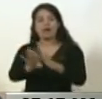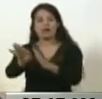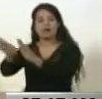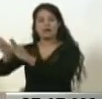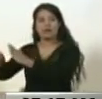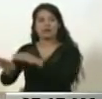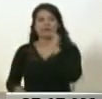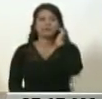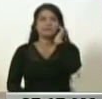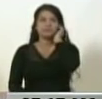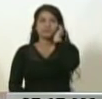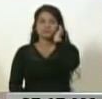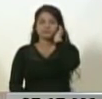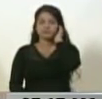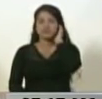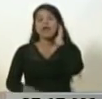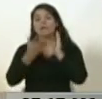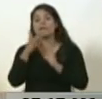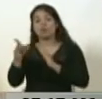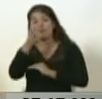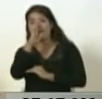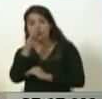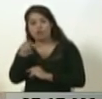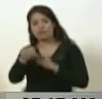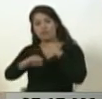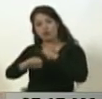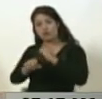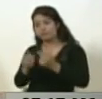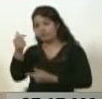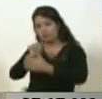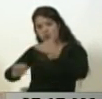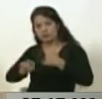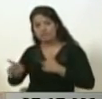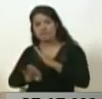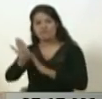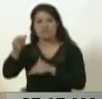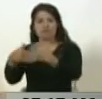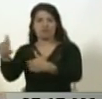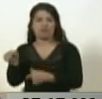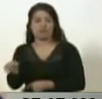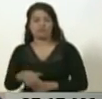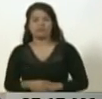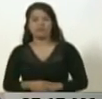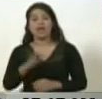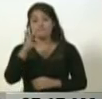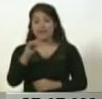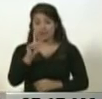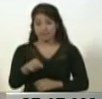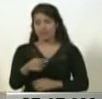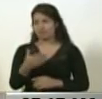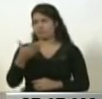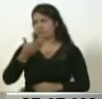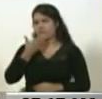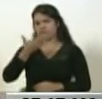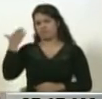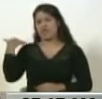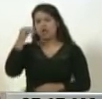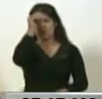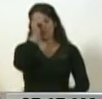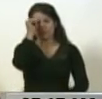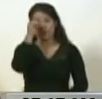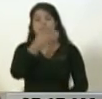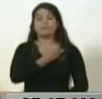el motor de la banca. Pero no solamente en esa medida nos quedamos, también días atrás, o mejor dicho, el domingo,